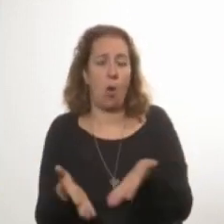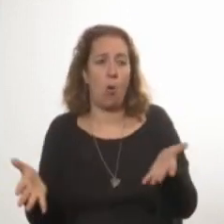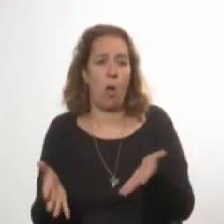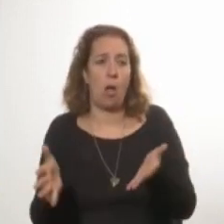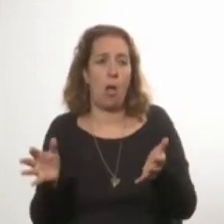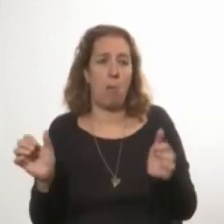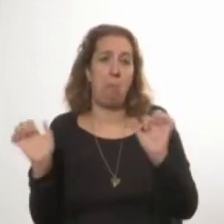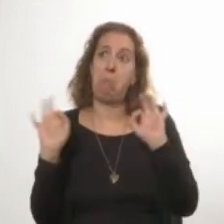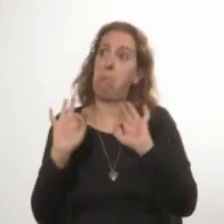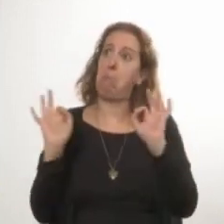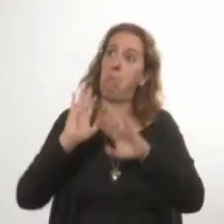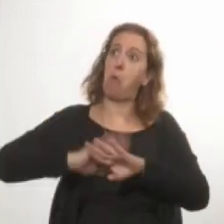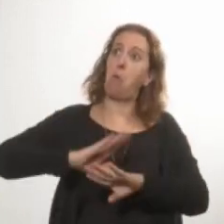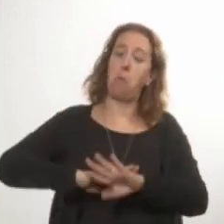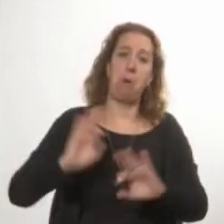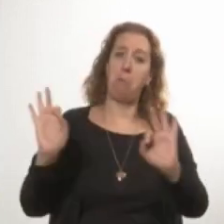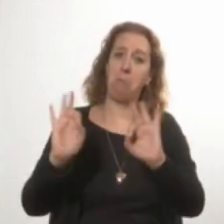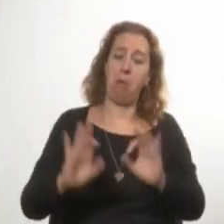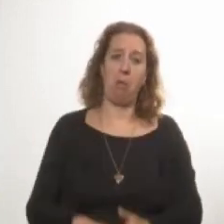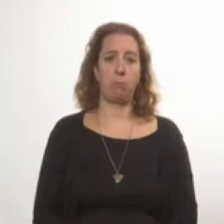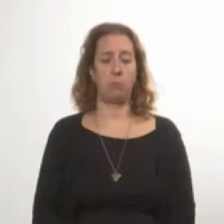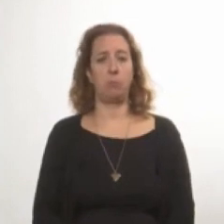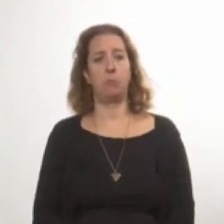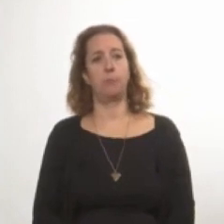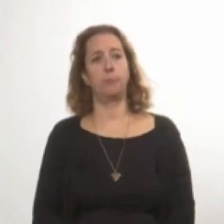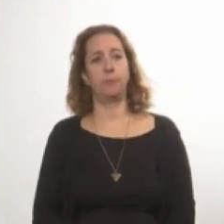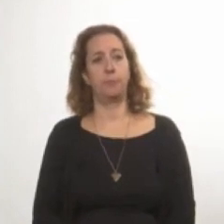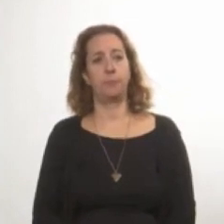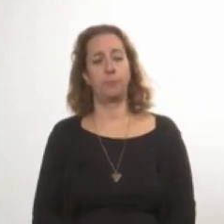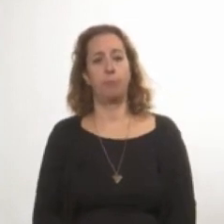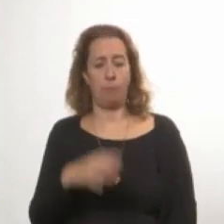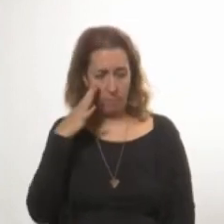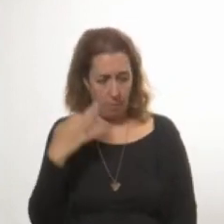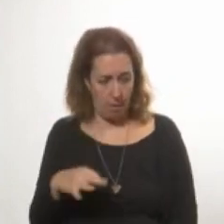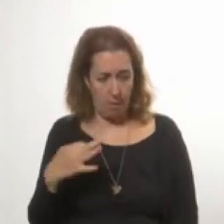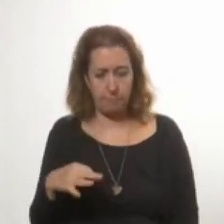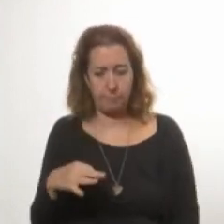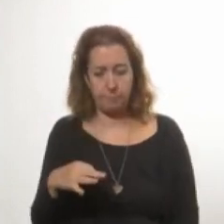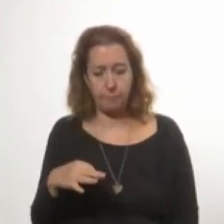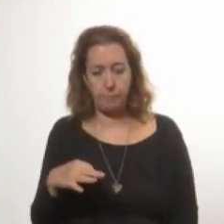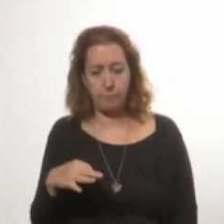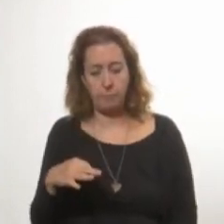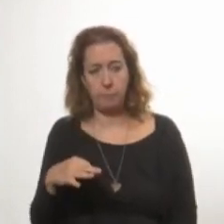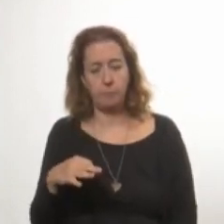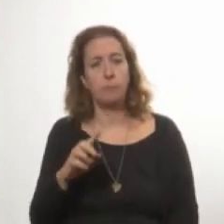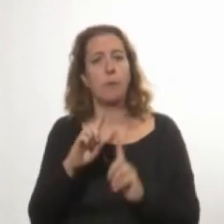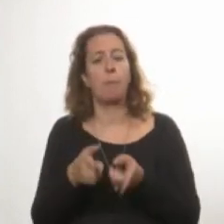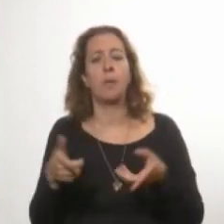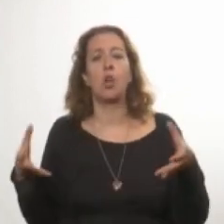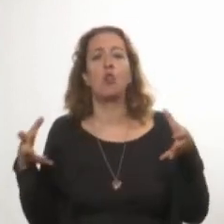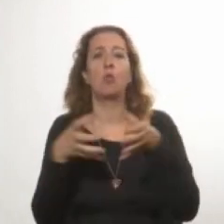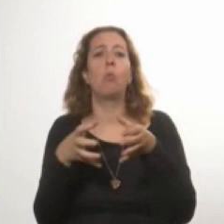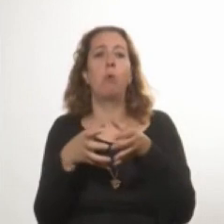hecho un mea culpa de semejantes dislates. Es cierto que también estos